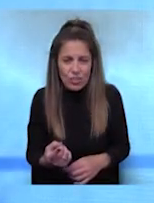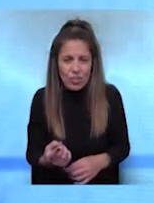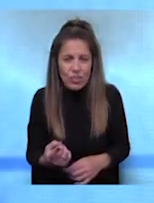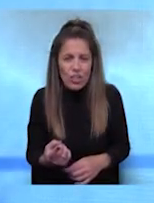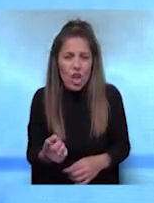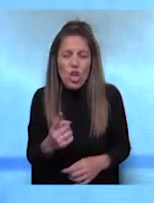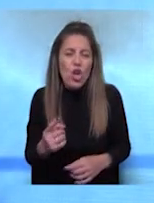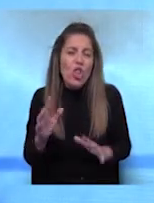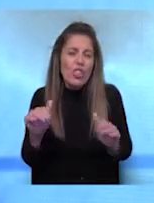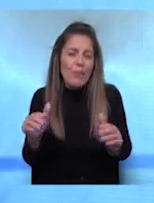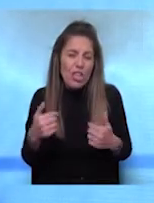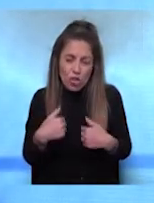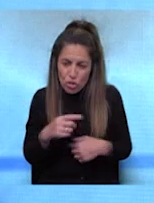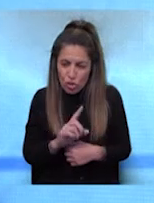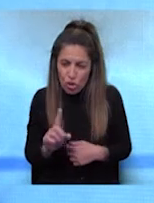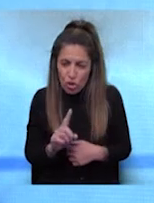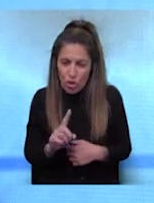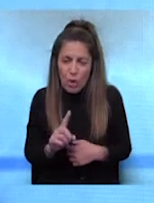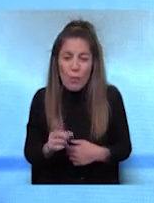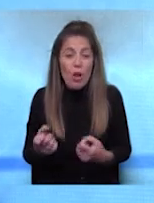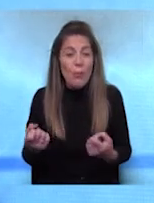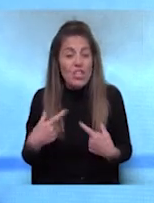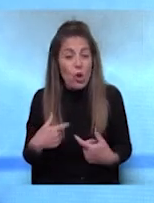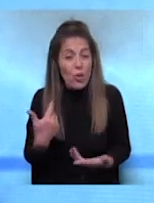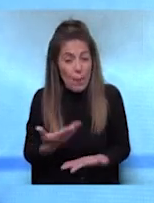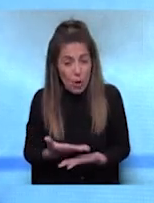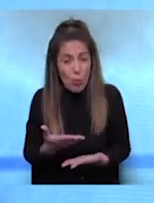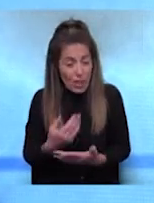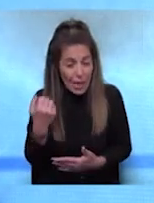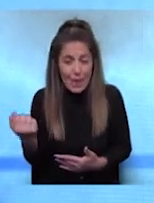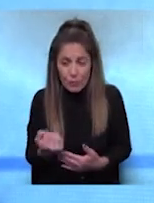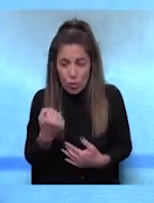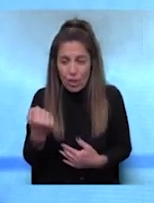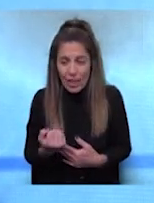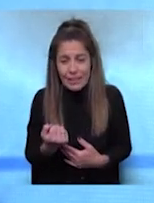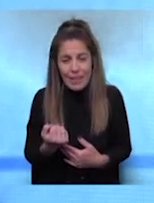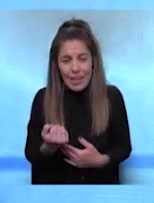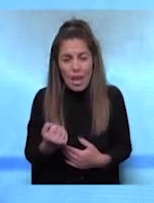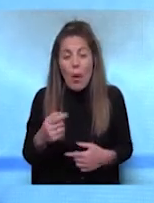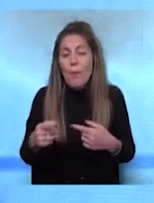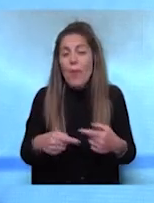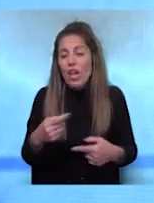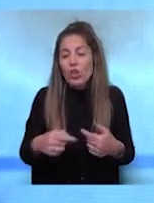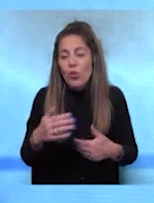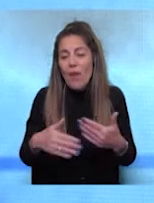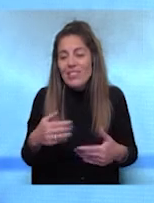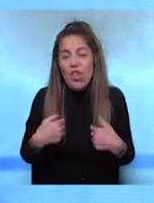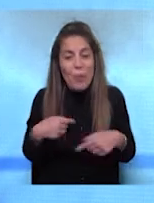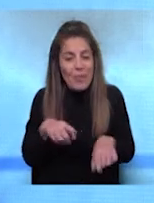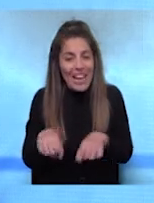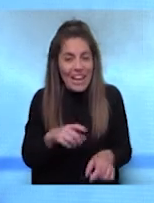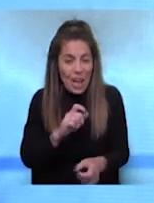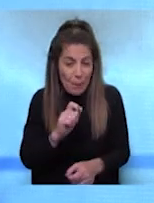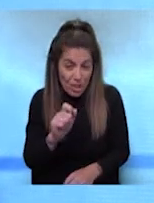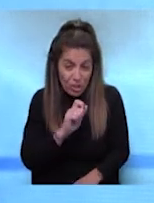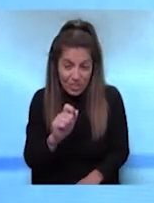No es que me esté despidiendo yo, pero me llegó una propuesta muy, muy importante para seguir avanzando en mi carrera